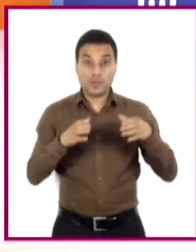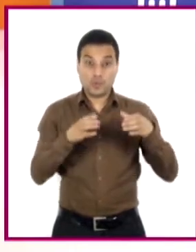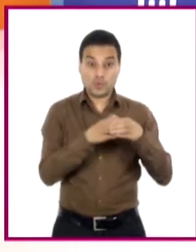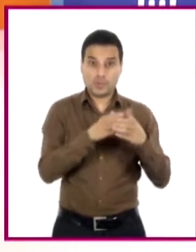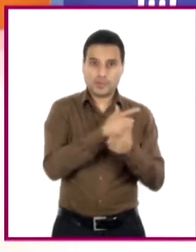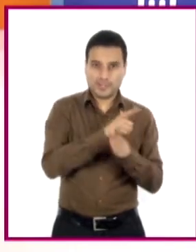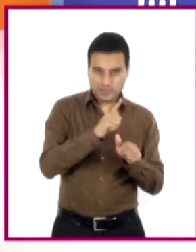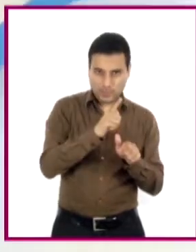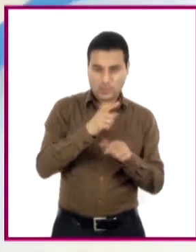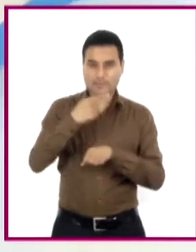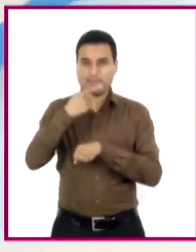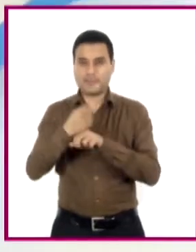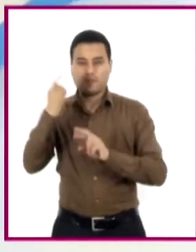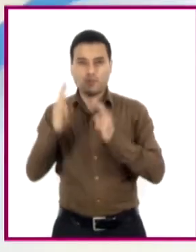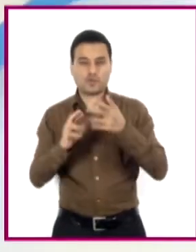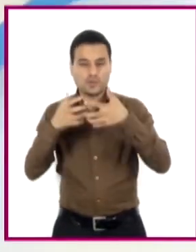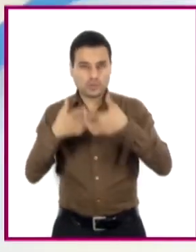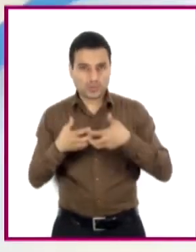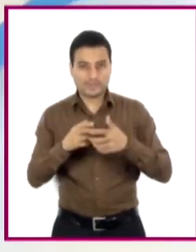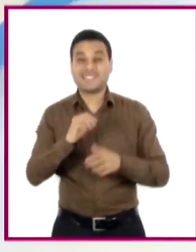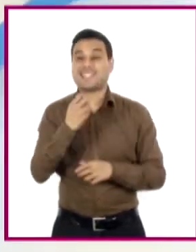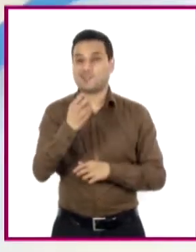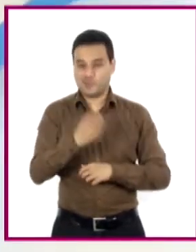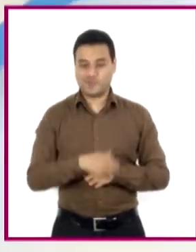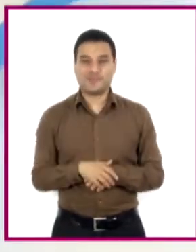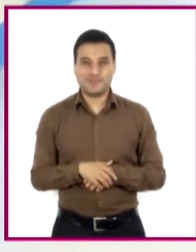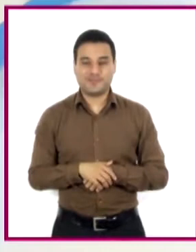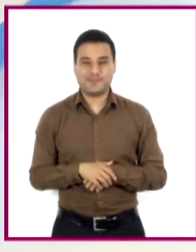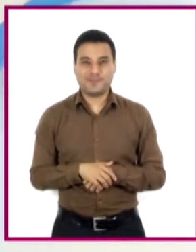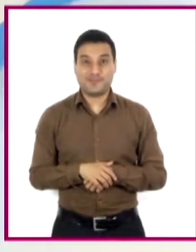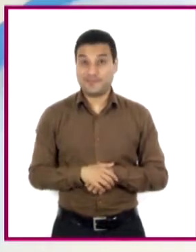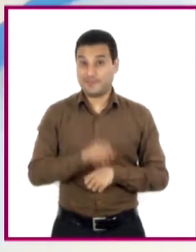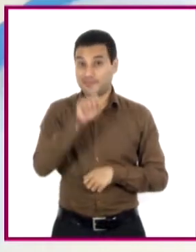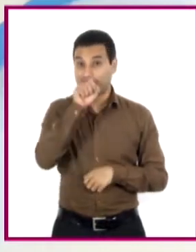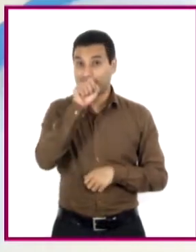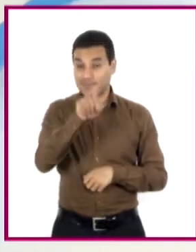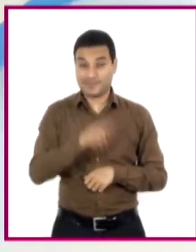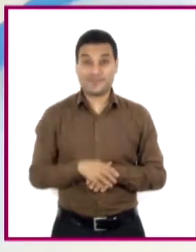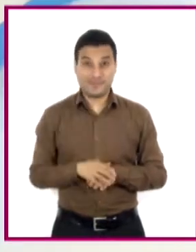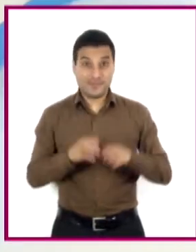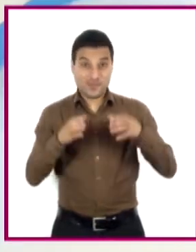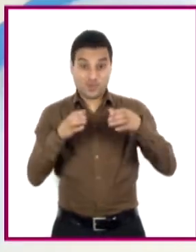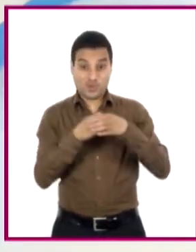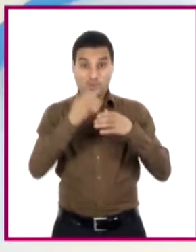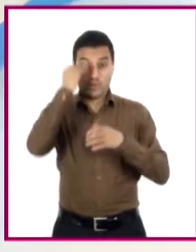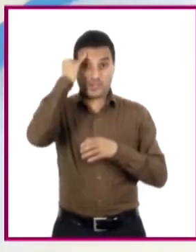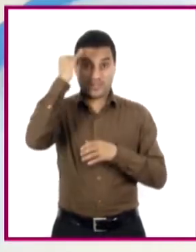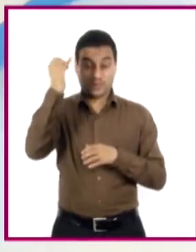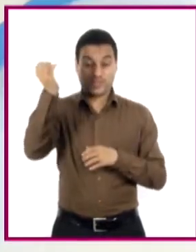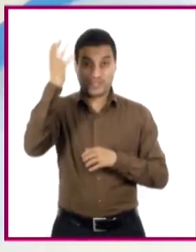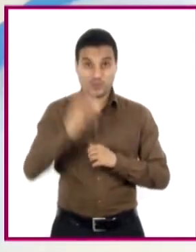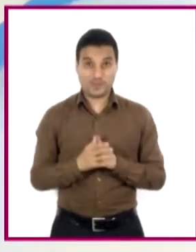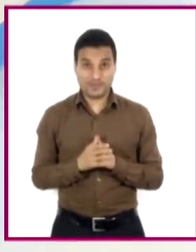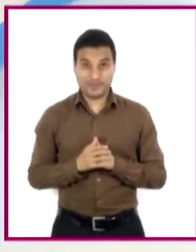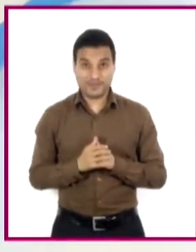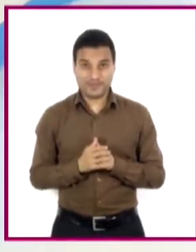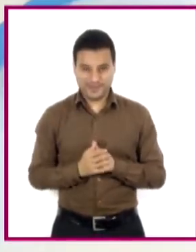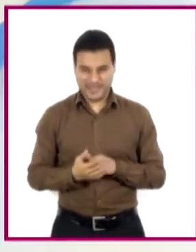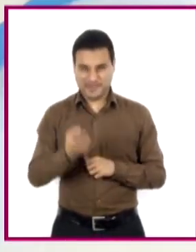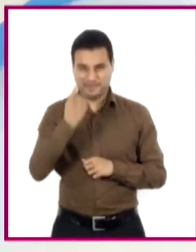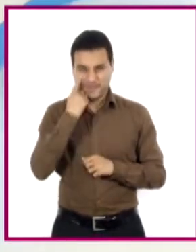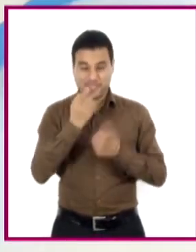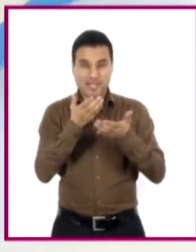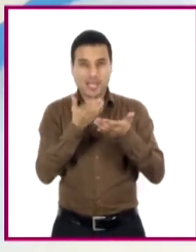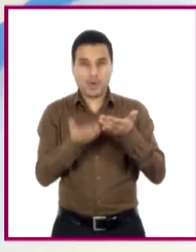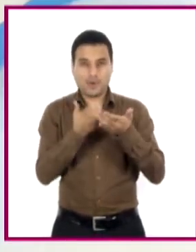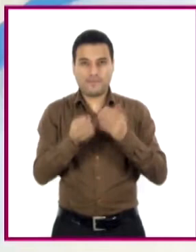industrial? Exacto. Y dentro de ellos, la Ilustración. Ahora observemos el siguiente mapa